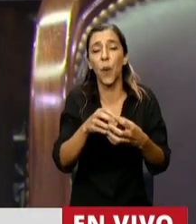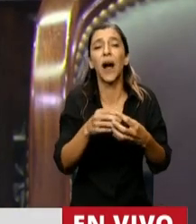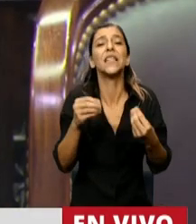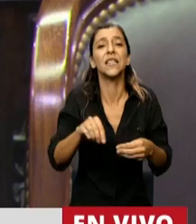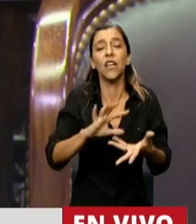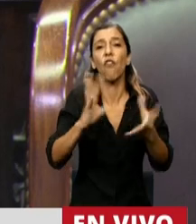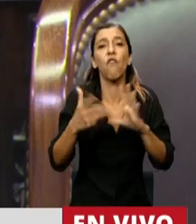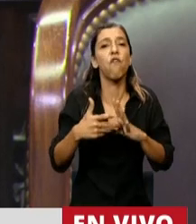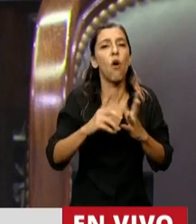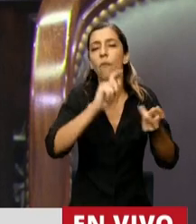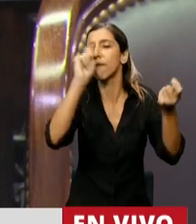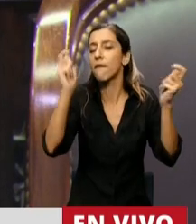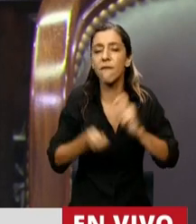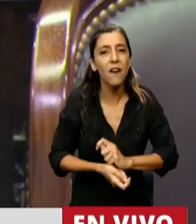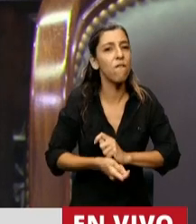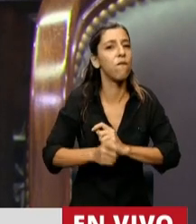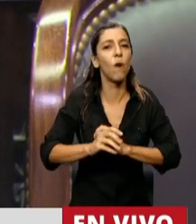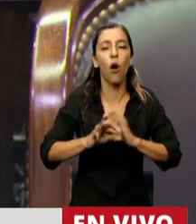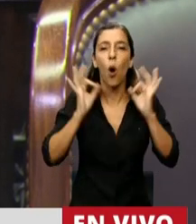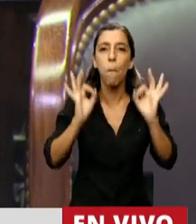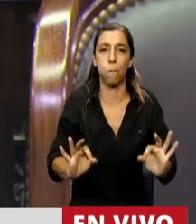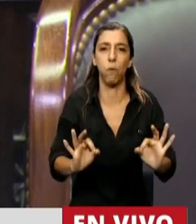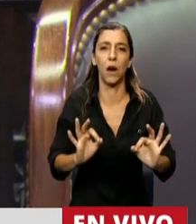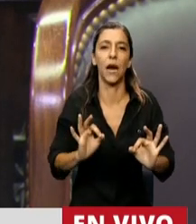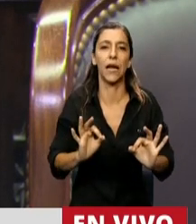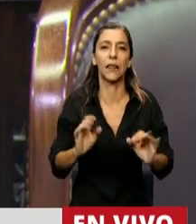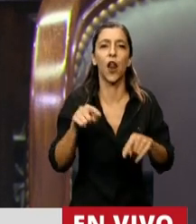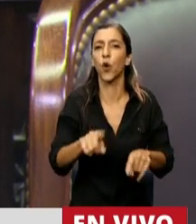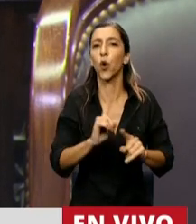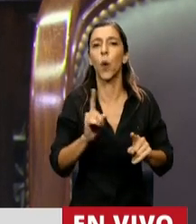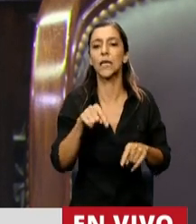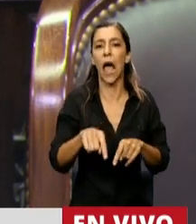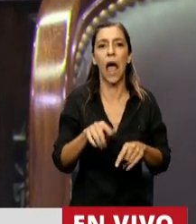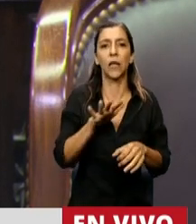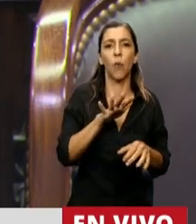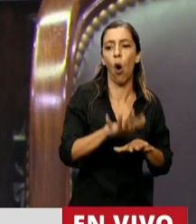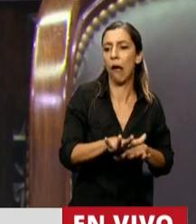la reforma, una reforma previsional en serio, no con parches como estamos haciendo.